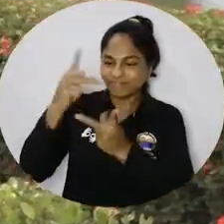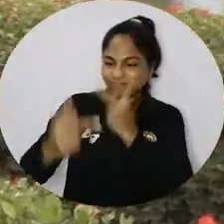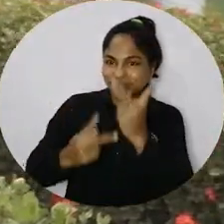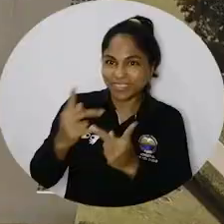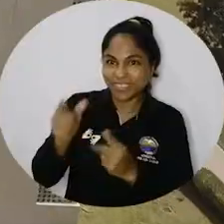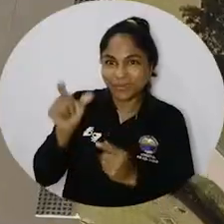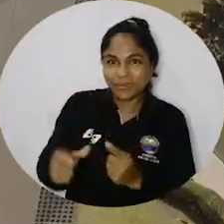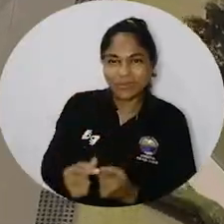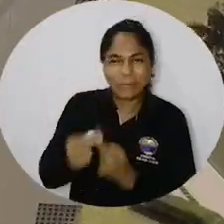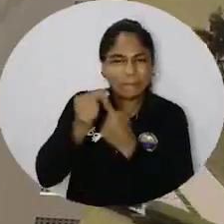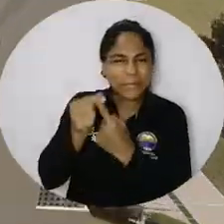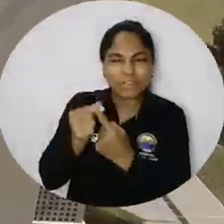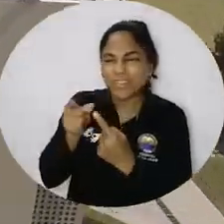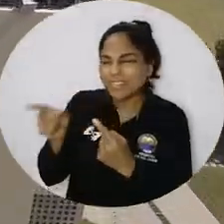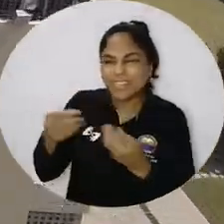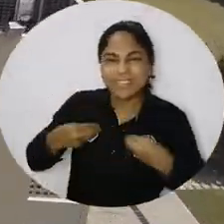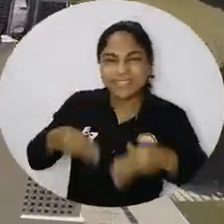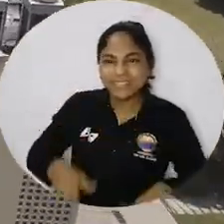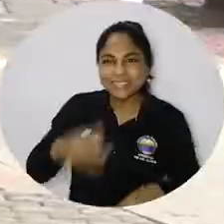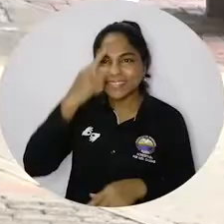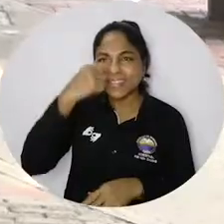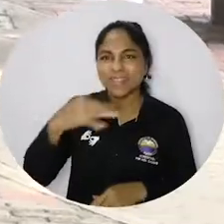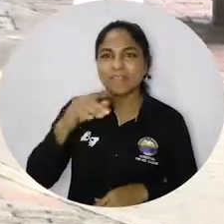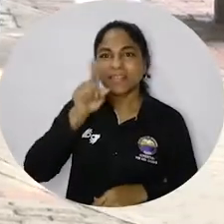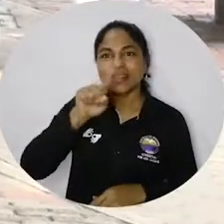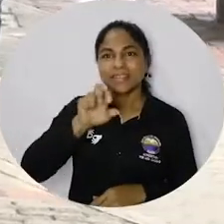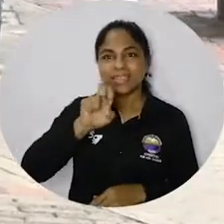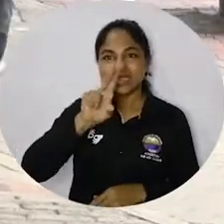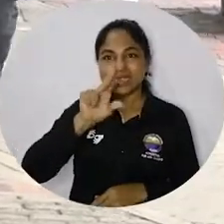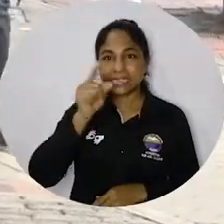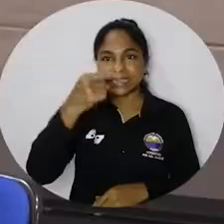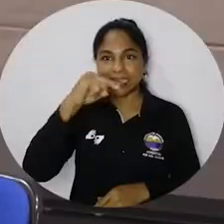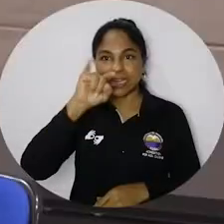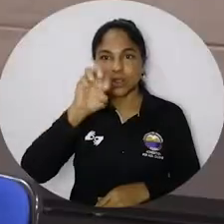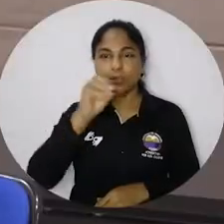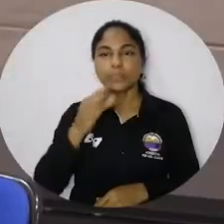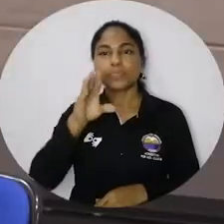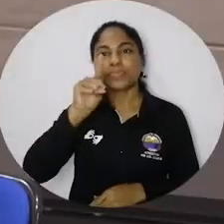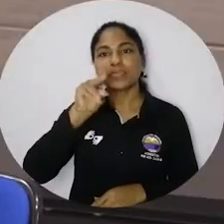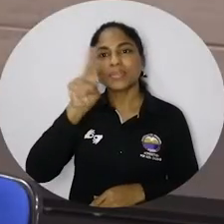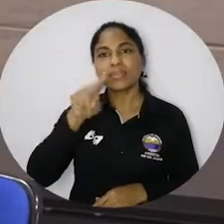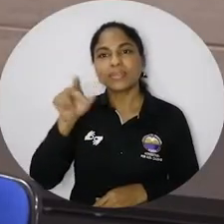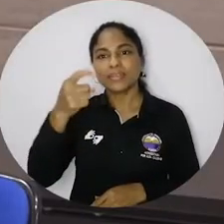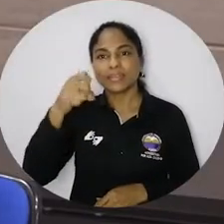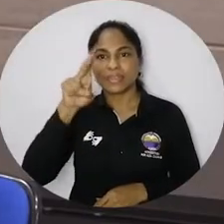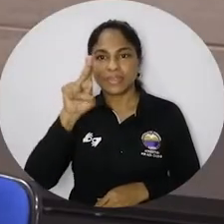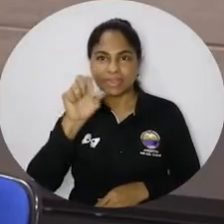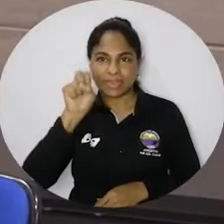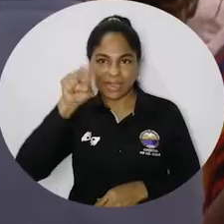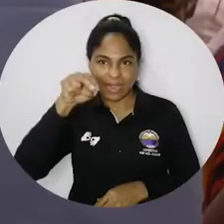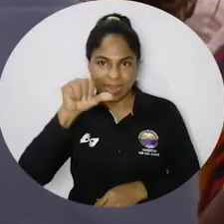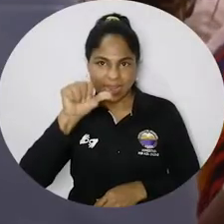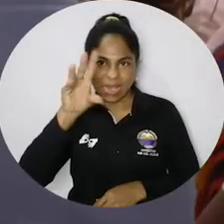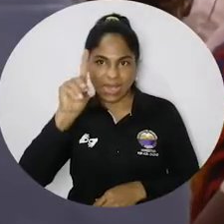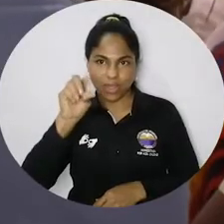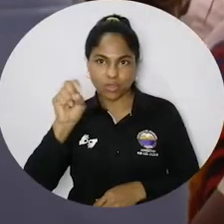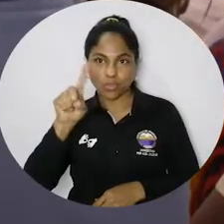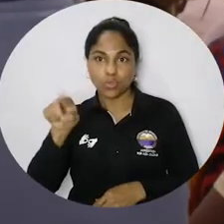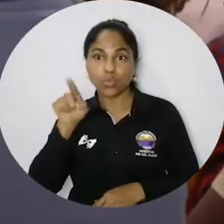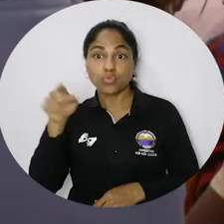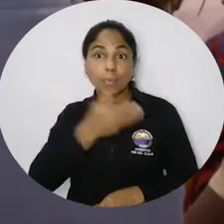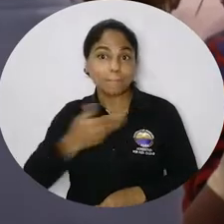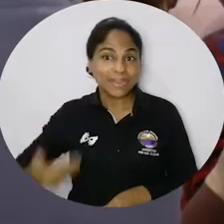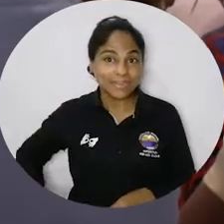honorable visita tuvo la Universidad del Magdalena. El samario Sergio Díaz Granados Guida, presidente ejecutivo del Banco de Desarrollo de América